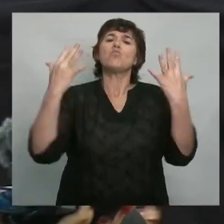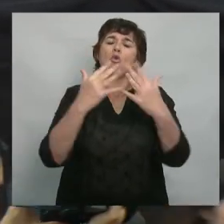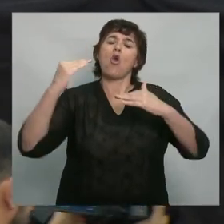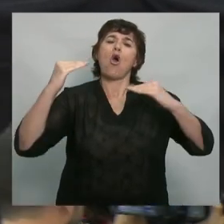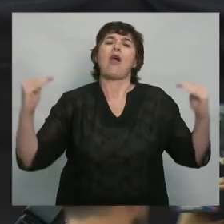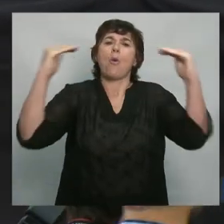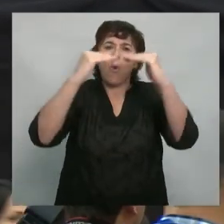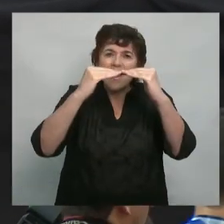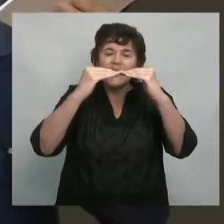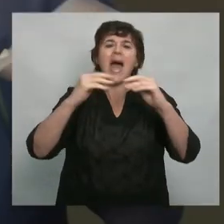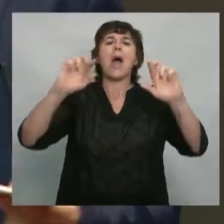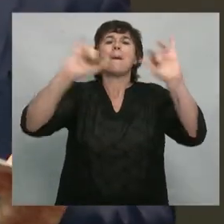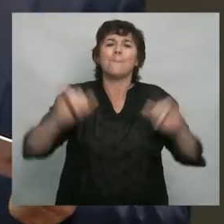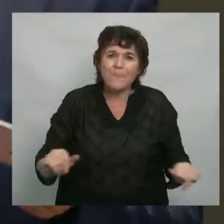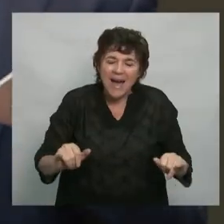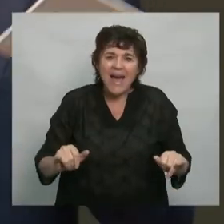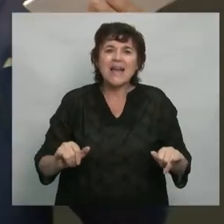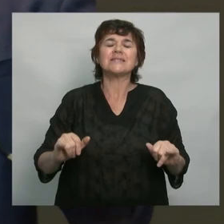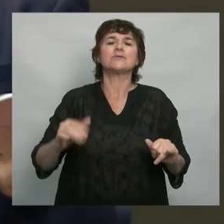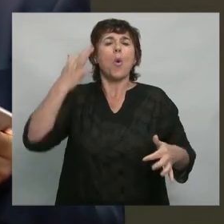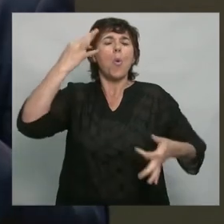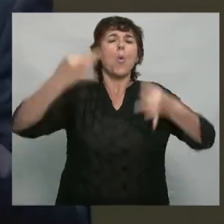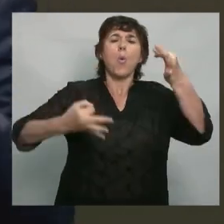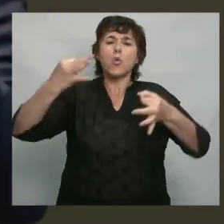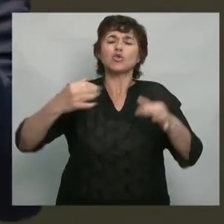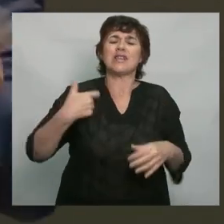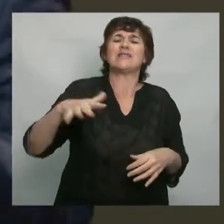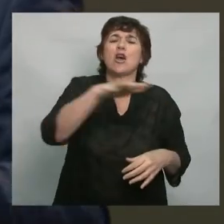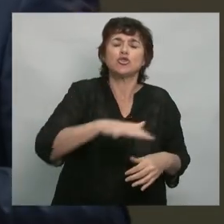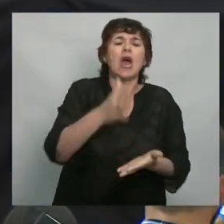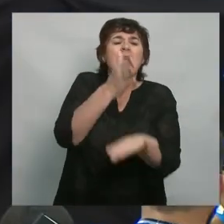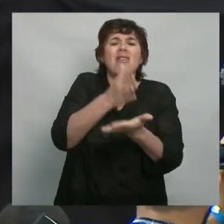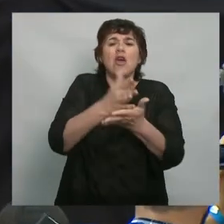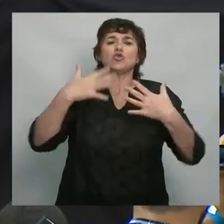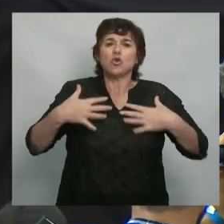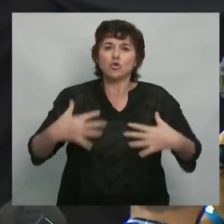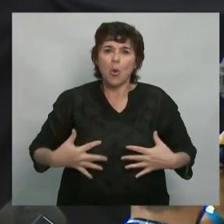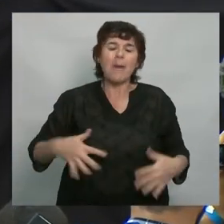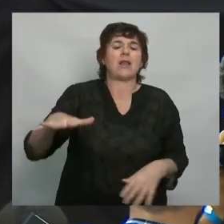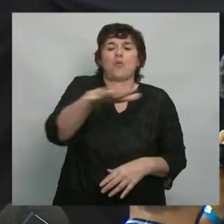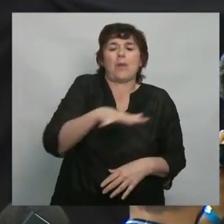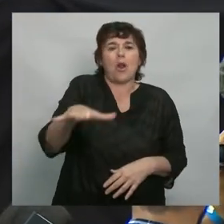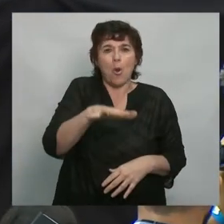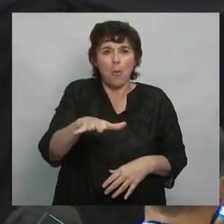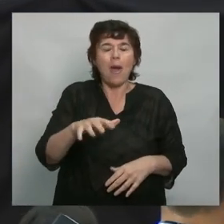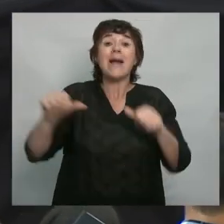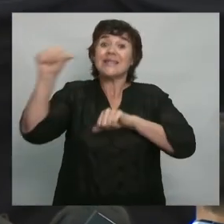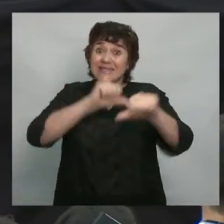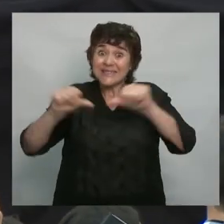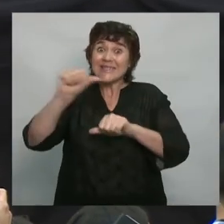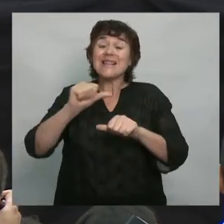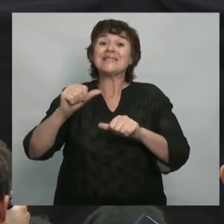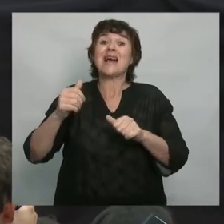de paz, de justicia social, de bienestar, de derechos humanos para nuestros pueblos. Las ciencias